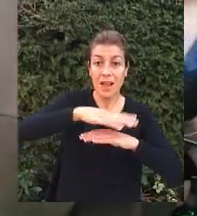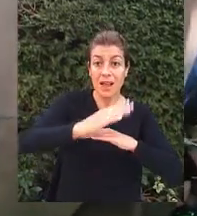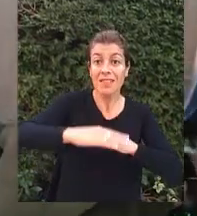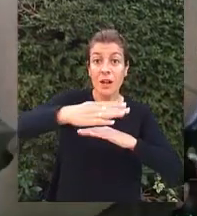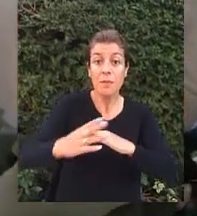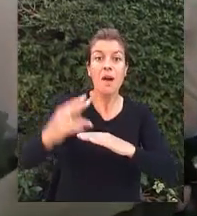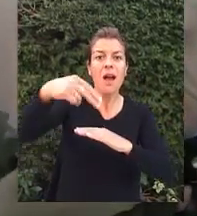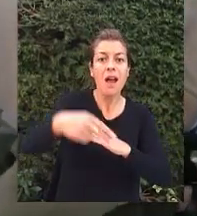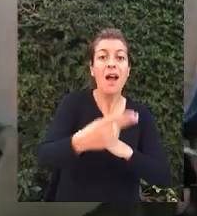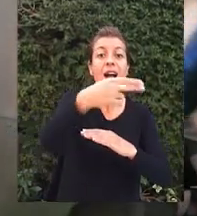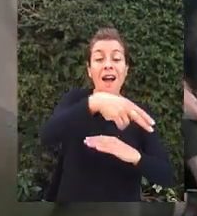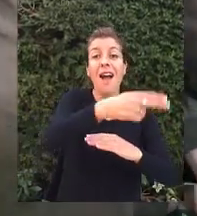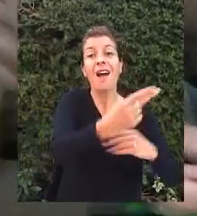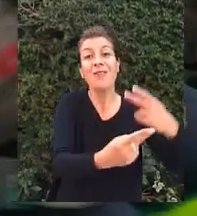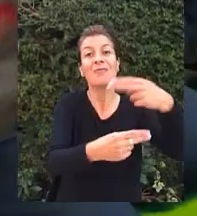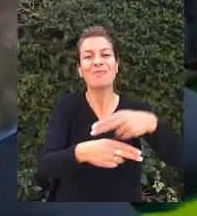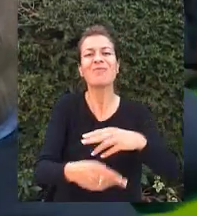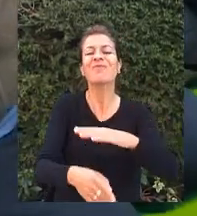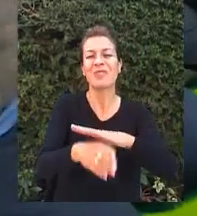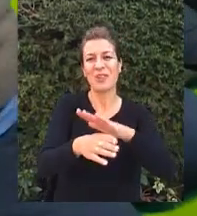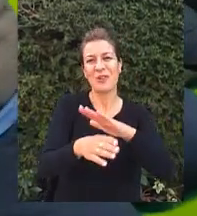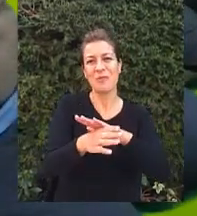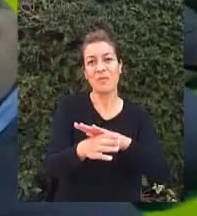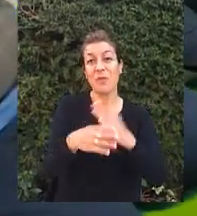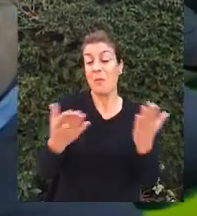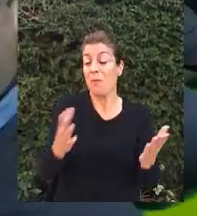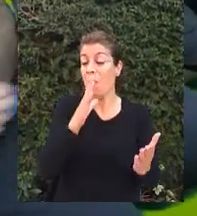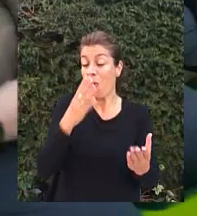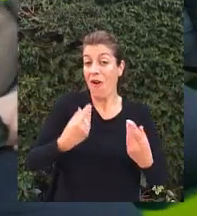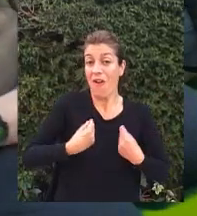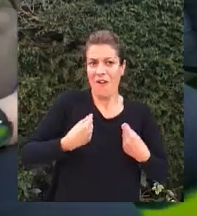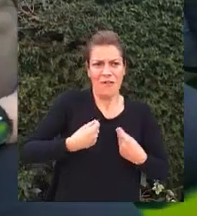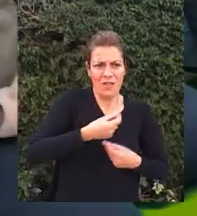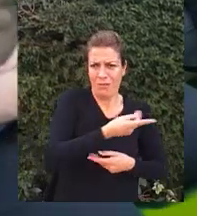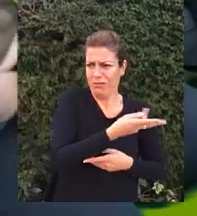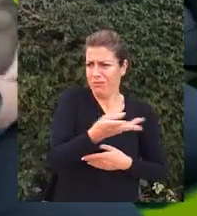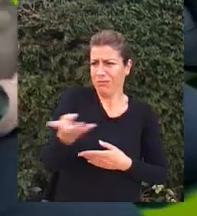mar saltarán peces voladores. La vida es muy